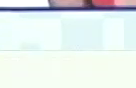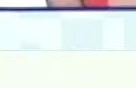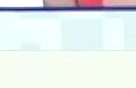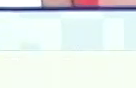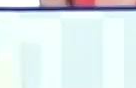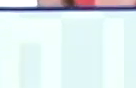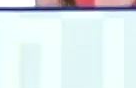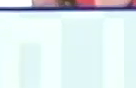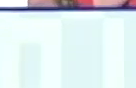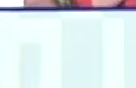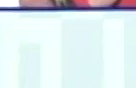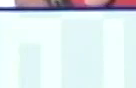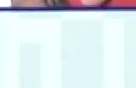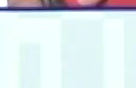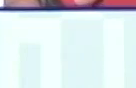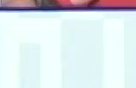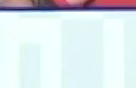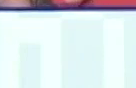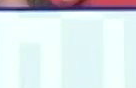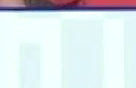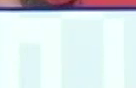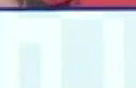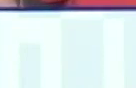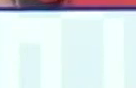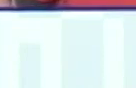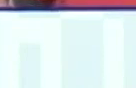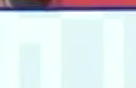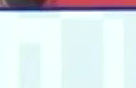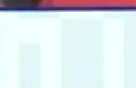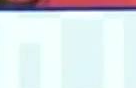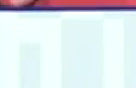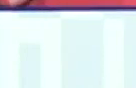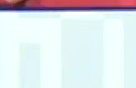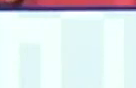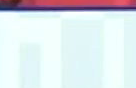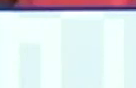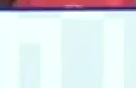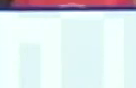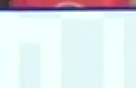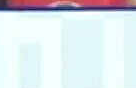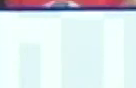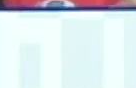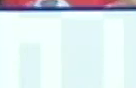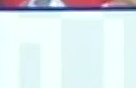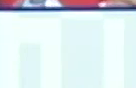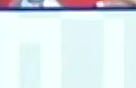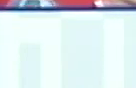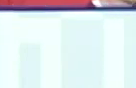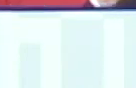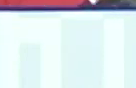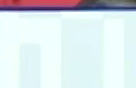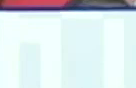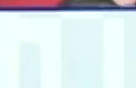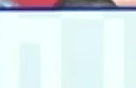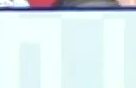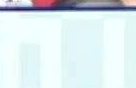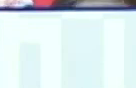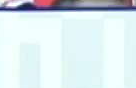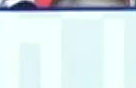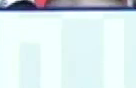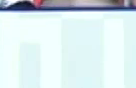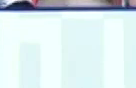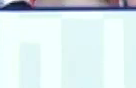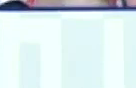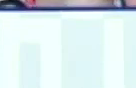Oye, Reni, solamente Reni tiene experiencia. Amén. Solamente juntos nosotros podemos,